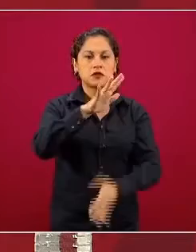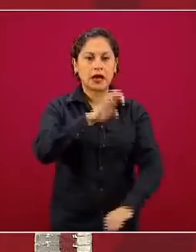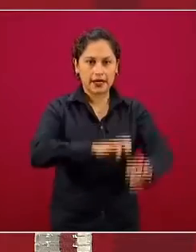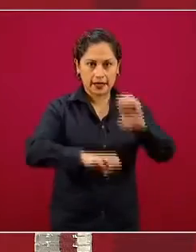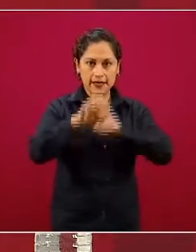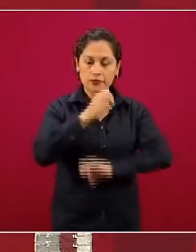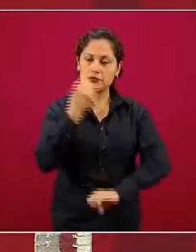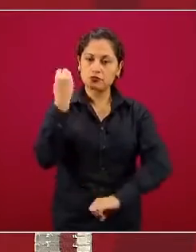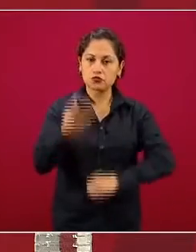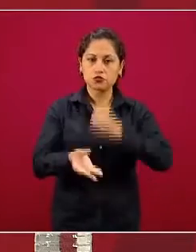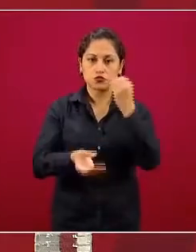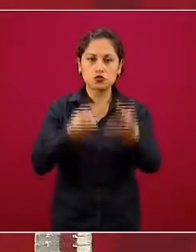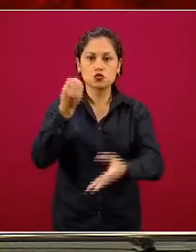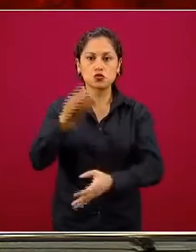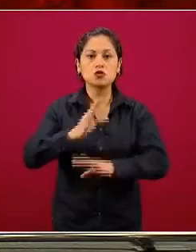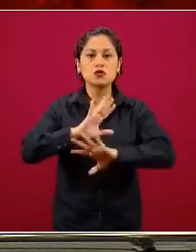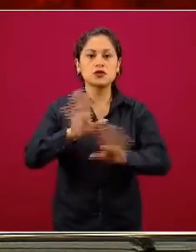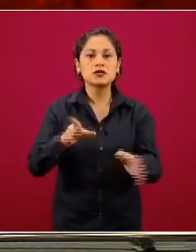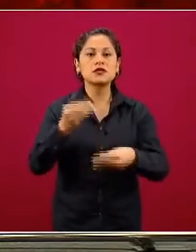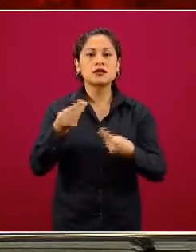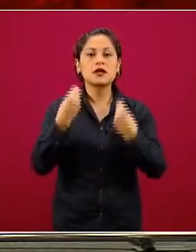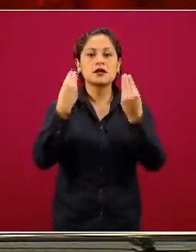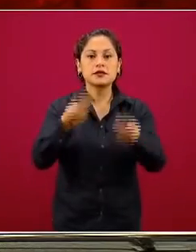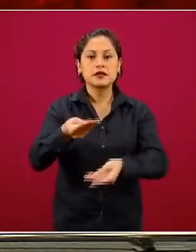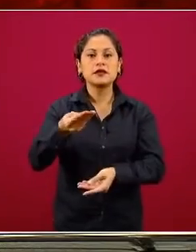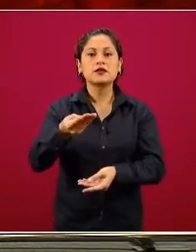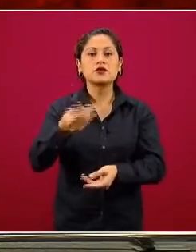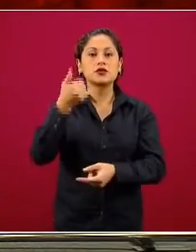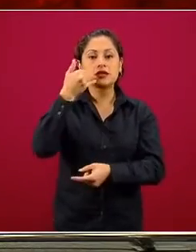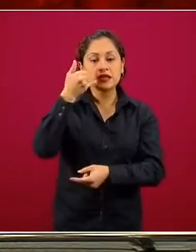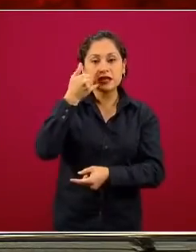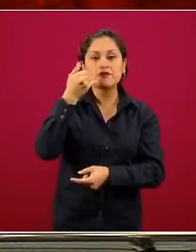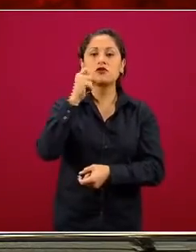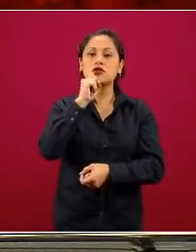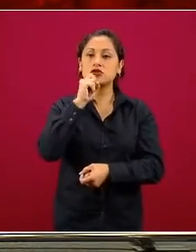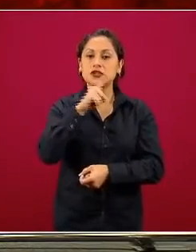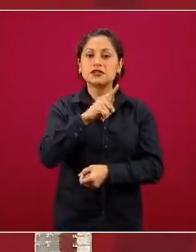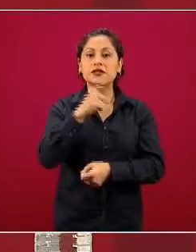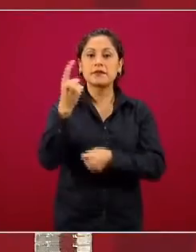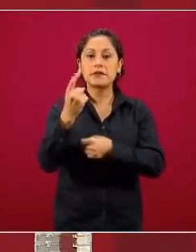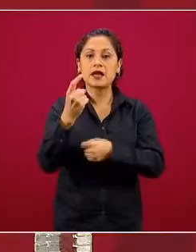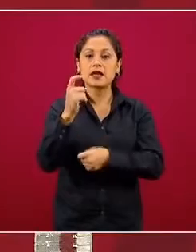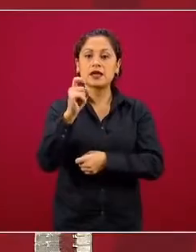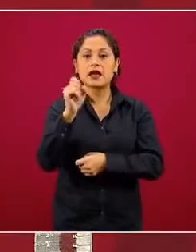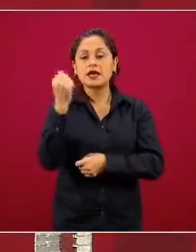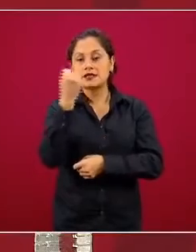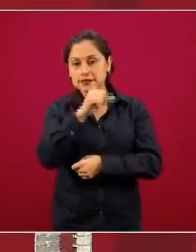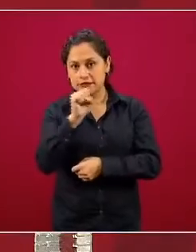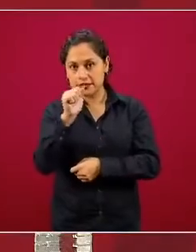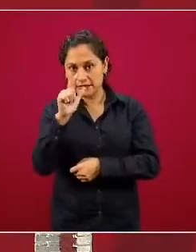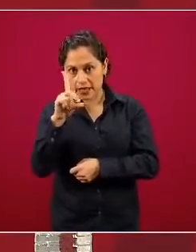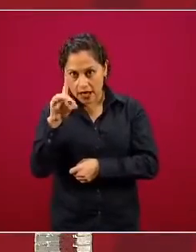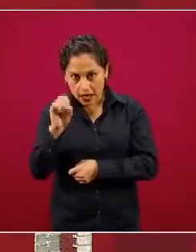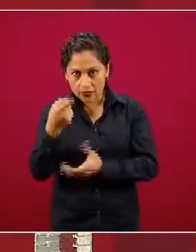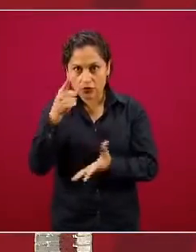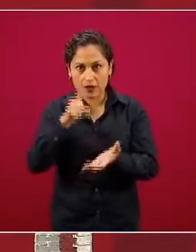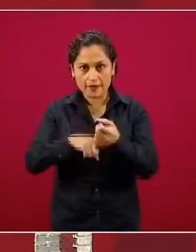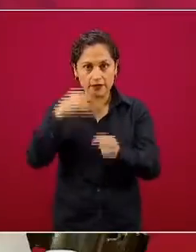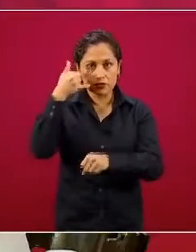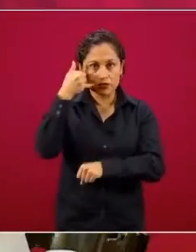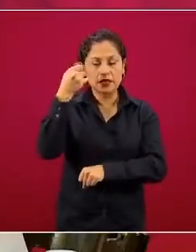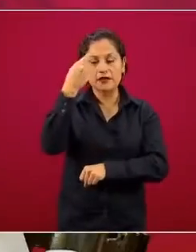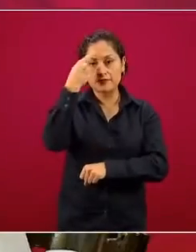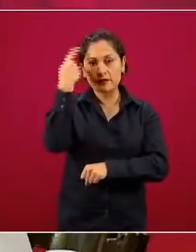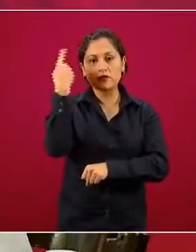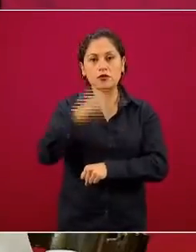muchas donaciones y tuvimos donaciones de teléfonos y tiempo aire, y eso nos va a permitir que pueda haber comunicación entre el paciente y la